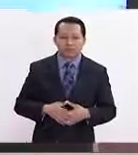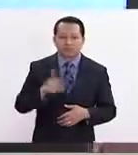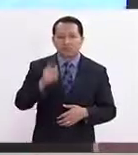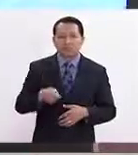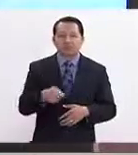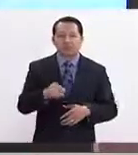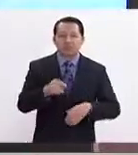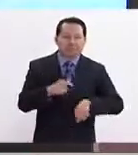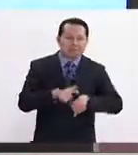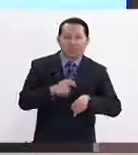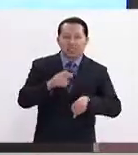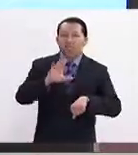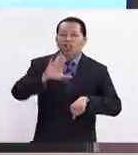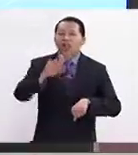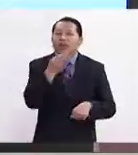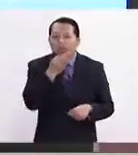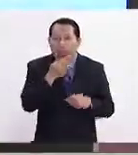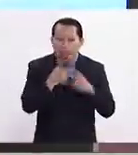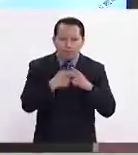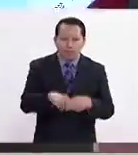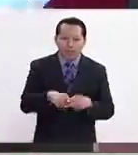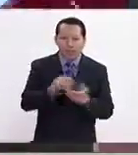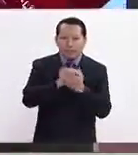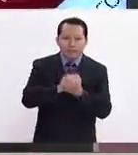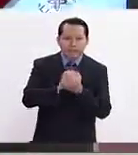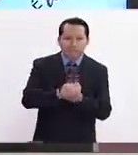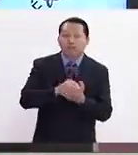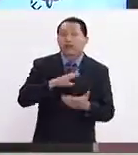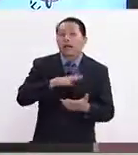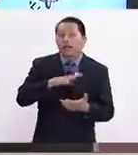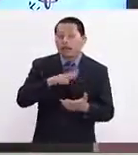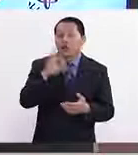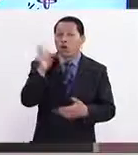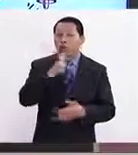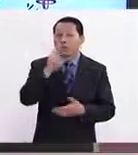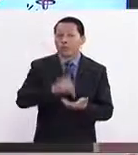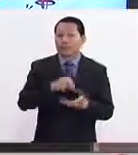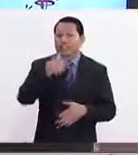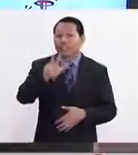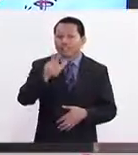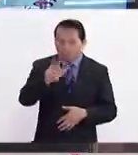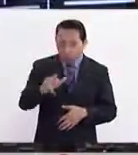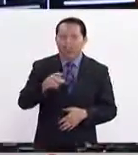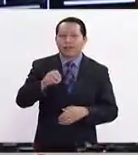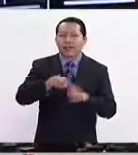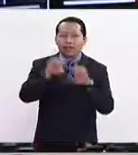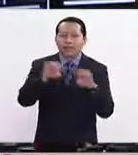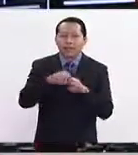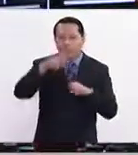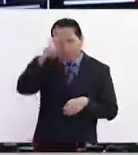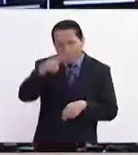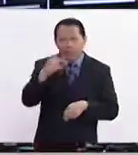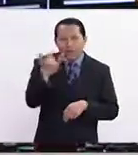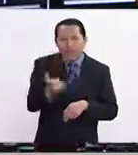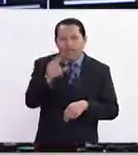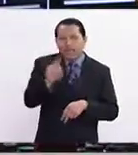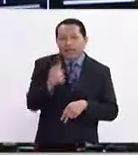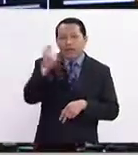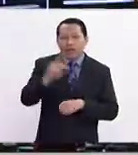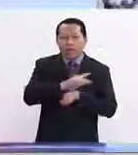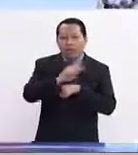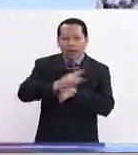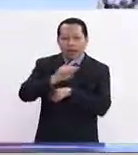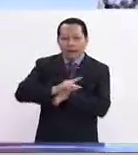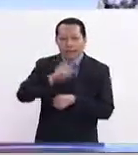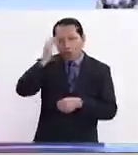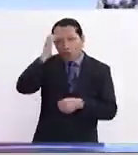Prácticamente 90 minutos para que inicie el sorteo de la Copa del Mundo Rusia 2018, en el que la selección mexicana y 31 países más estarán